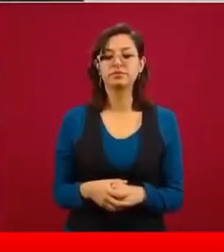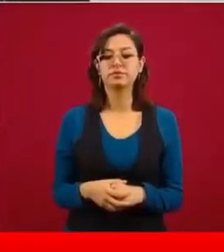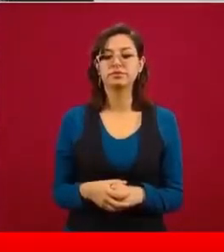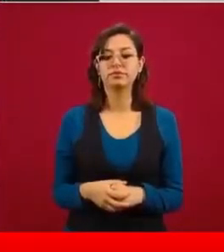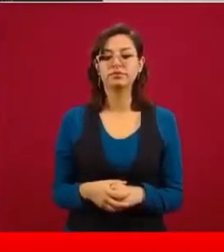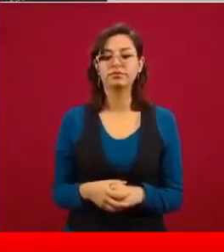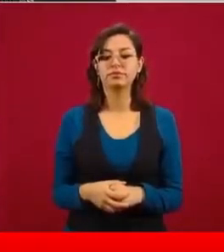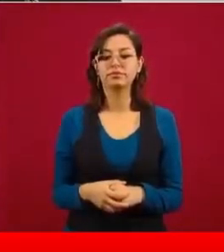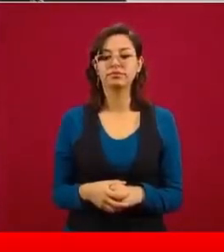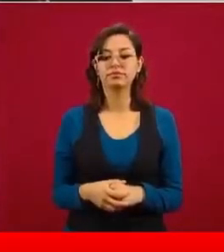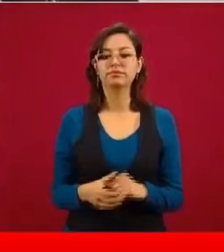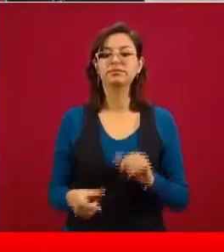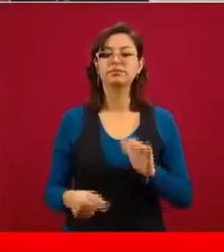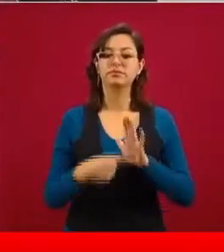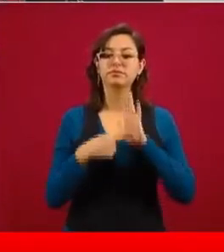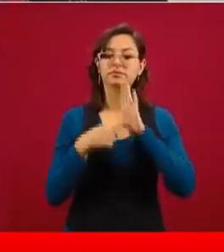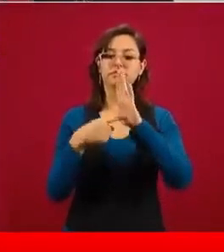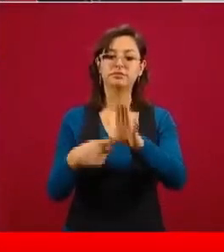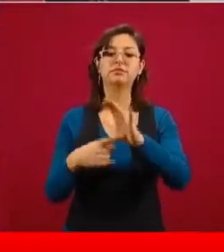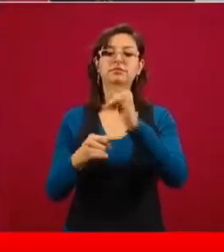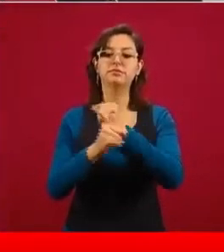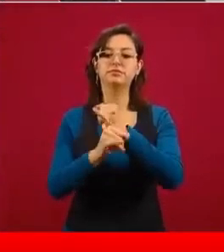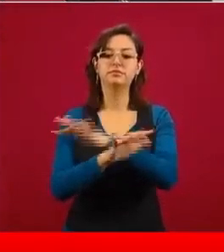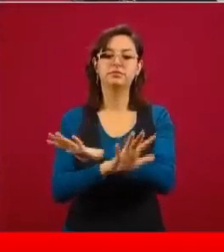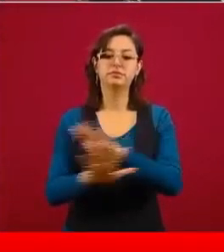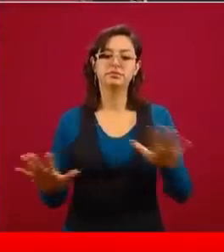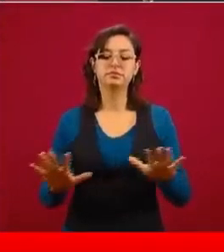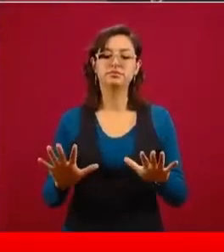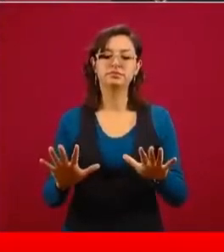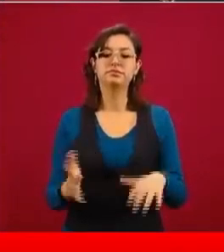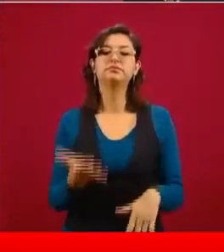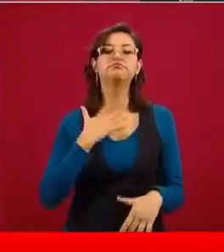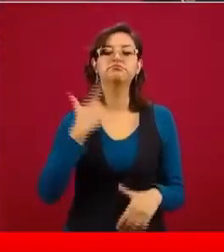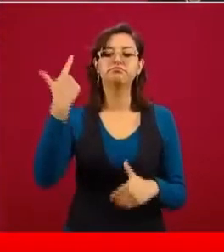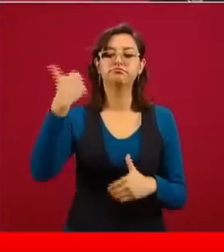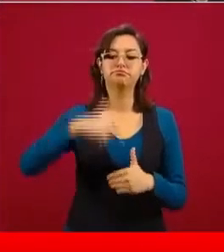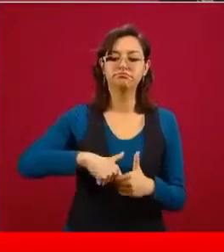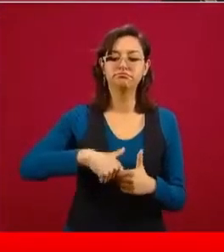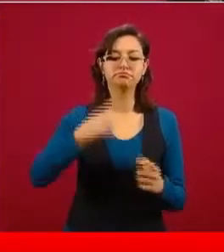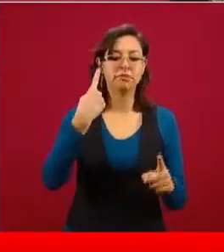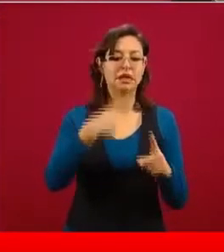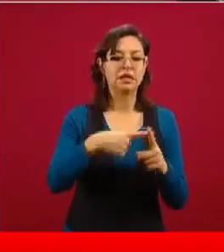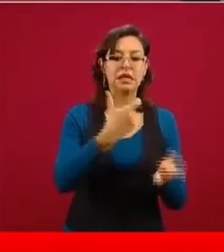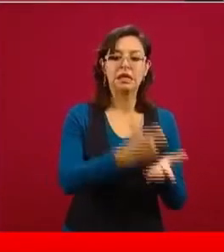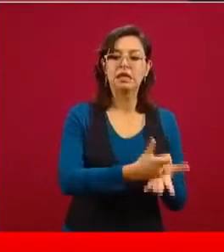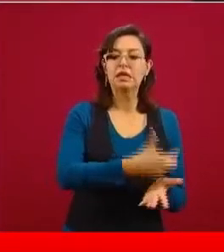va a informar sobre quién es quién en los precios de las gasolinas